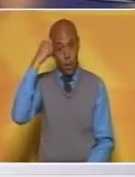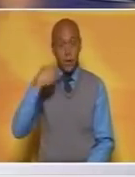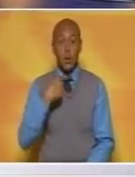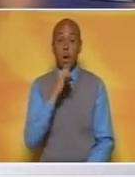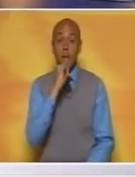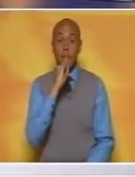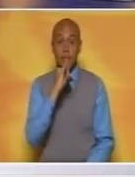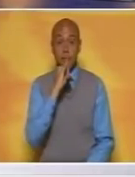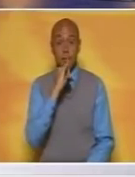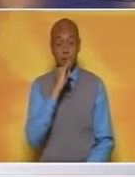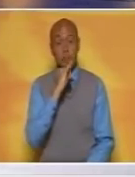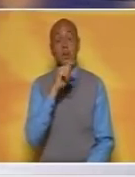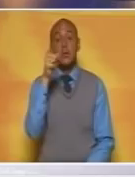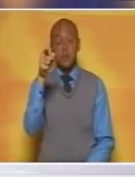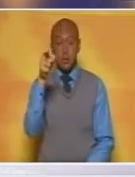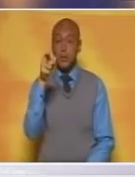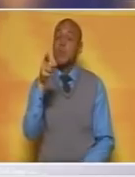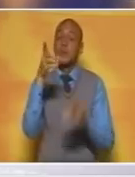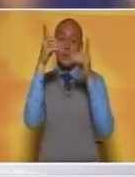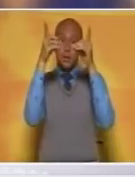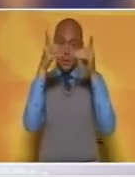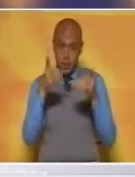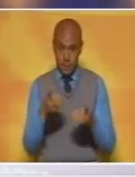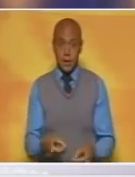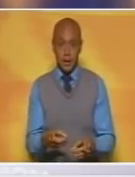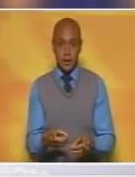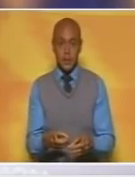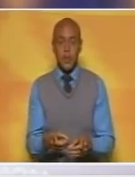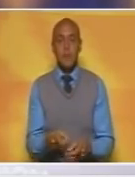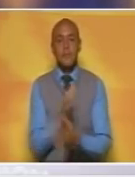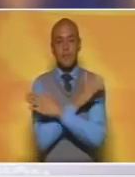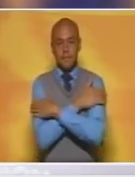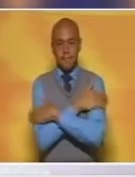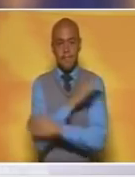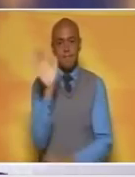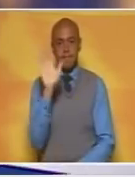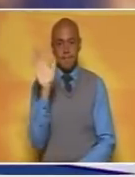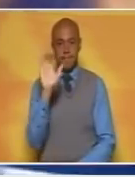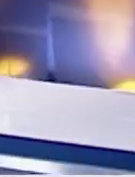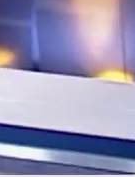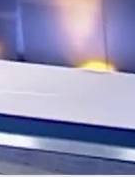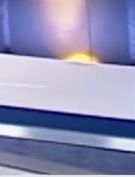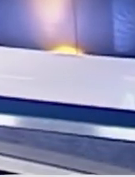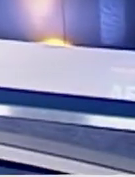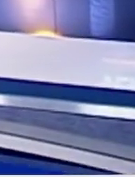Noticiero Venevisión, Canal 4, reporta, ustedes deciden. Un abrazo para todos.